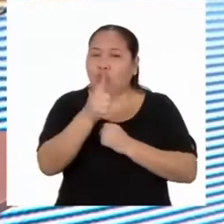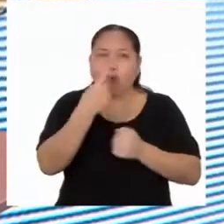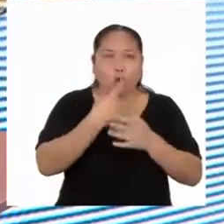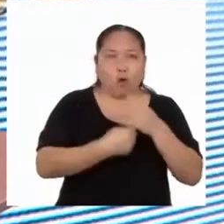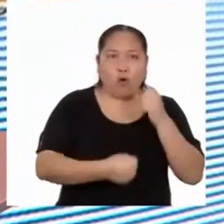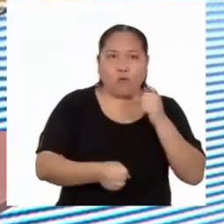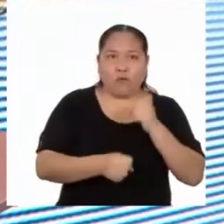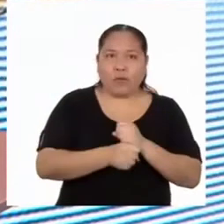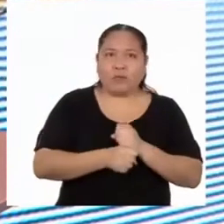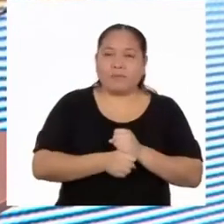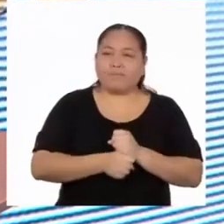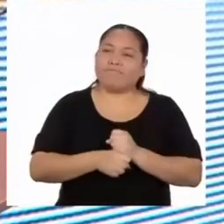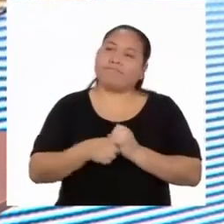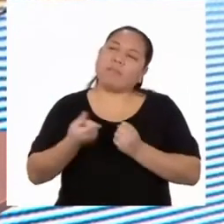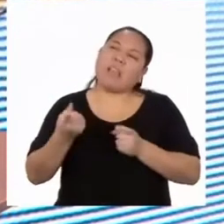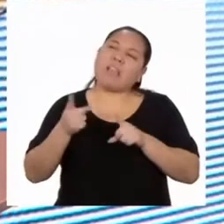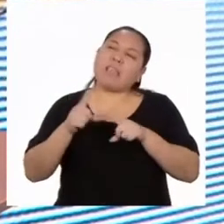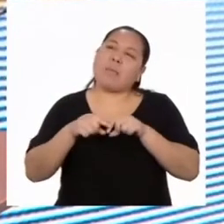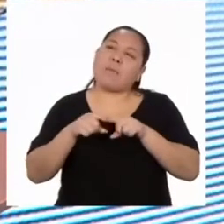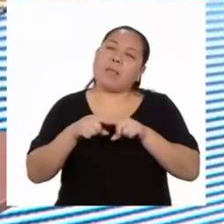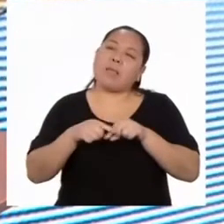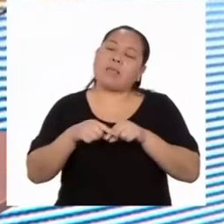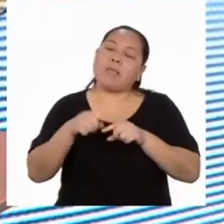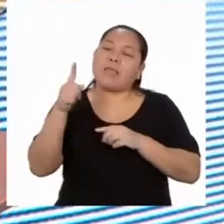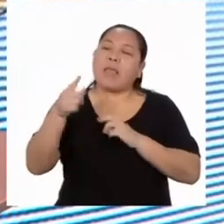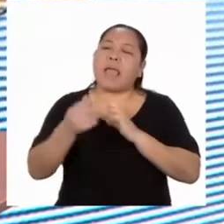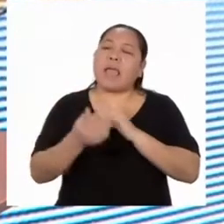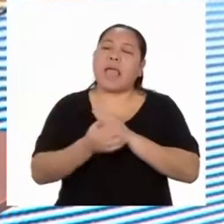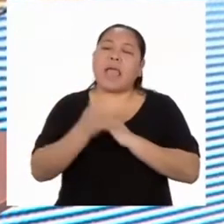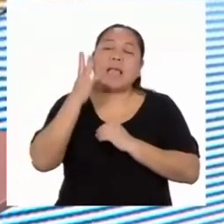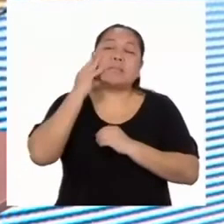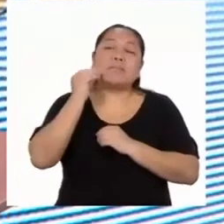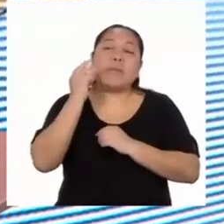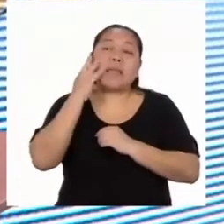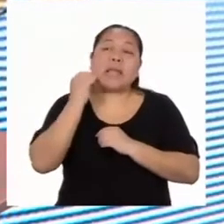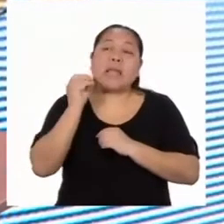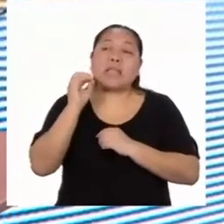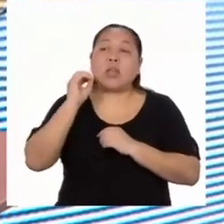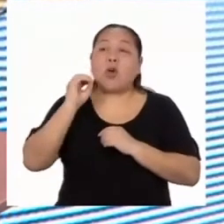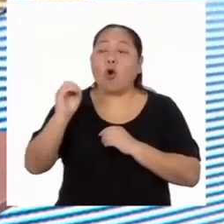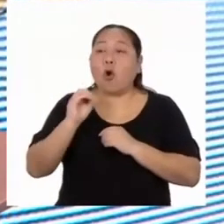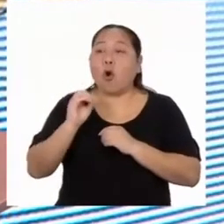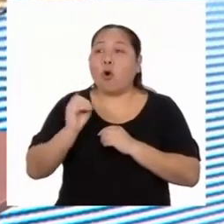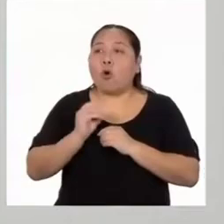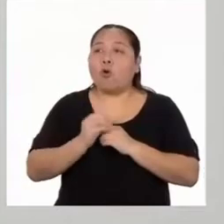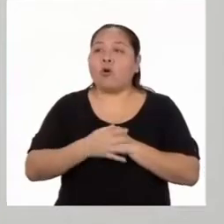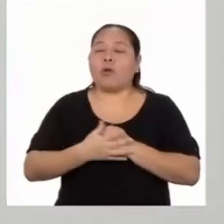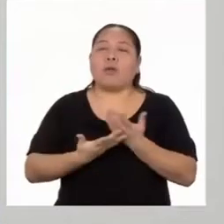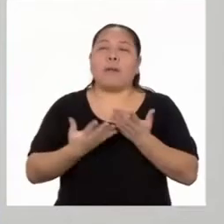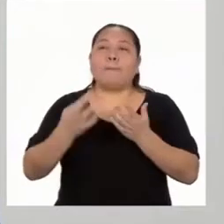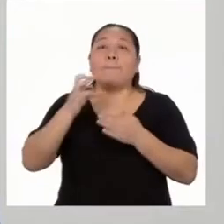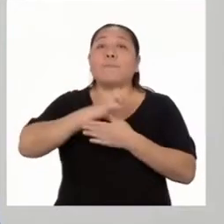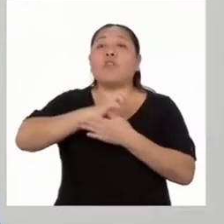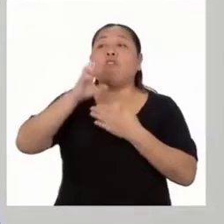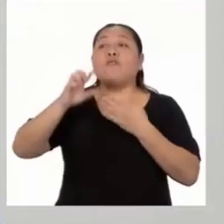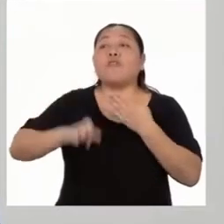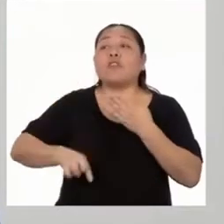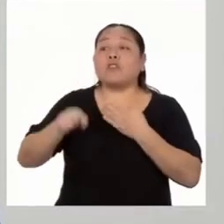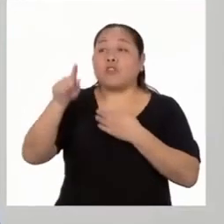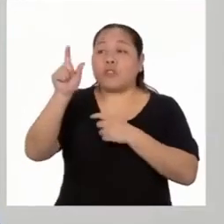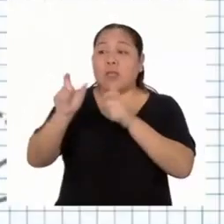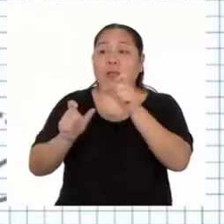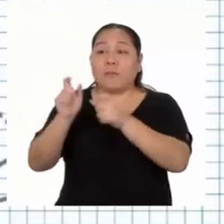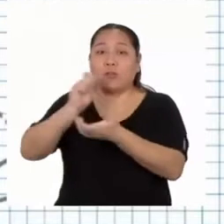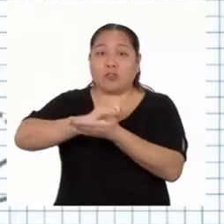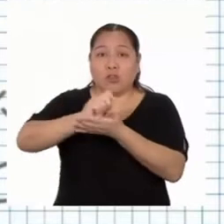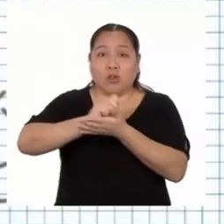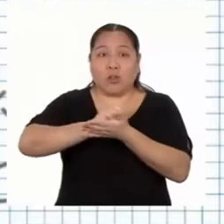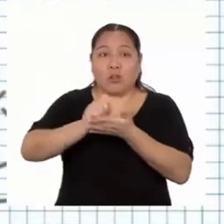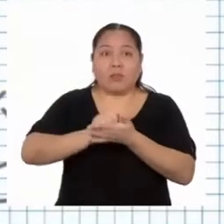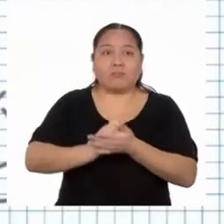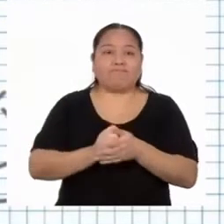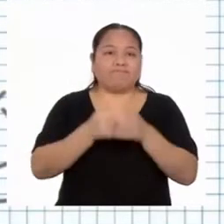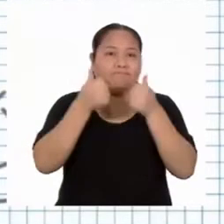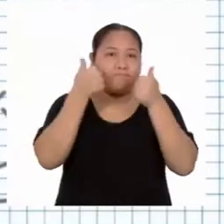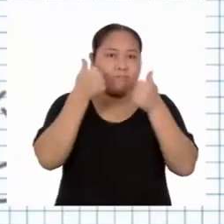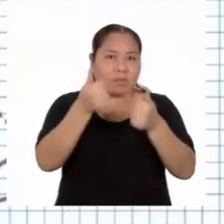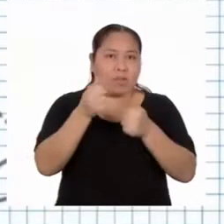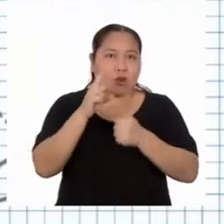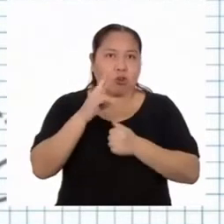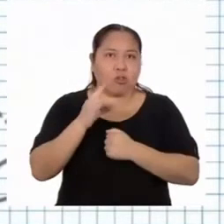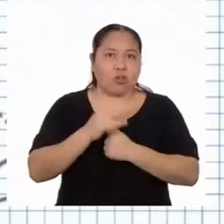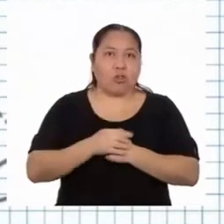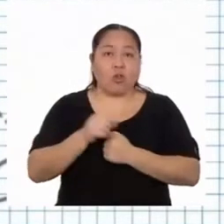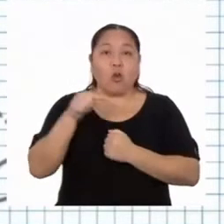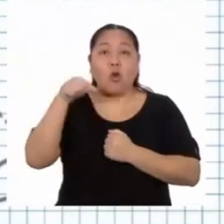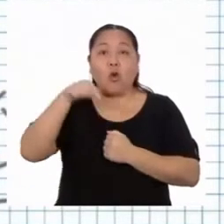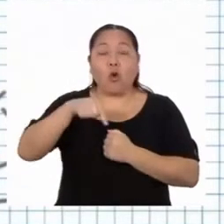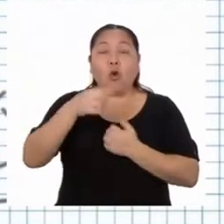del grado de especialización o experiencia que tengan sus autores. Bueno, Rodrigo, como el día de hoy